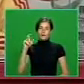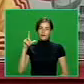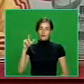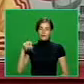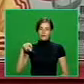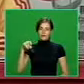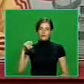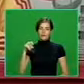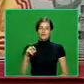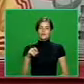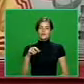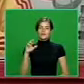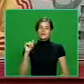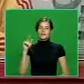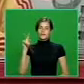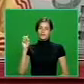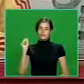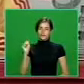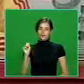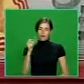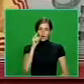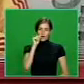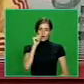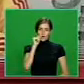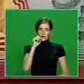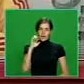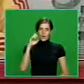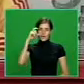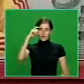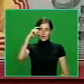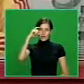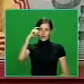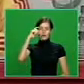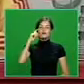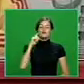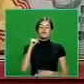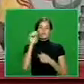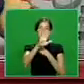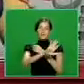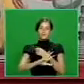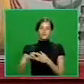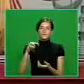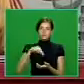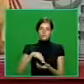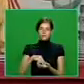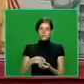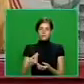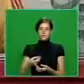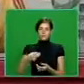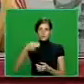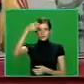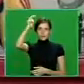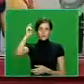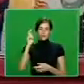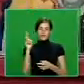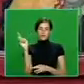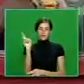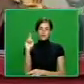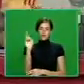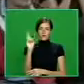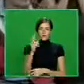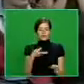que el camarada Elías jagua milana El protector de Miranda canciller de la República